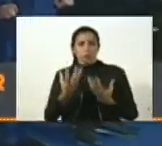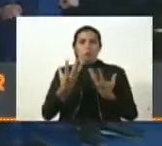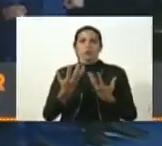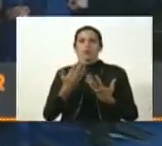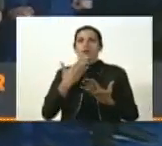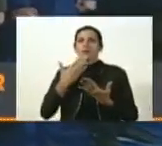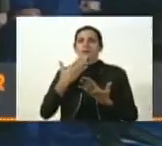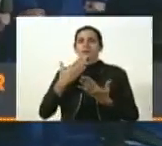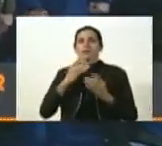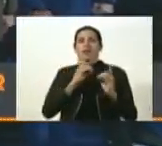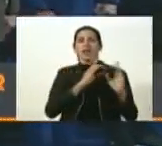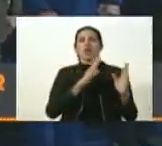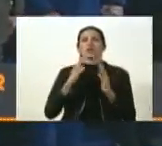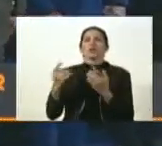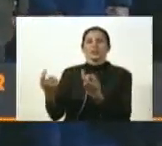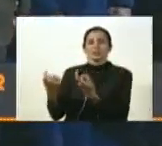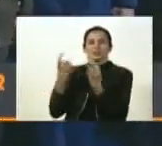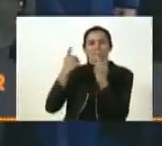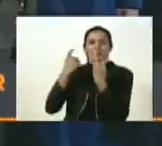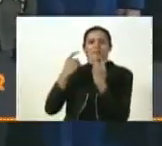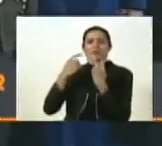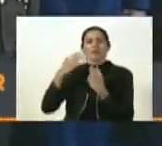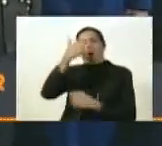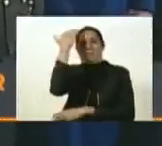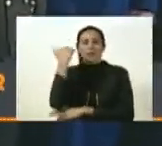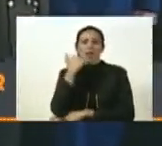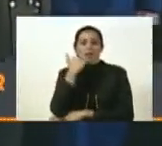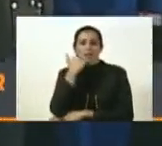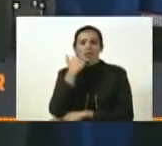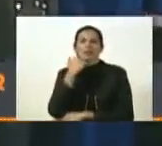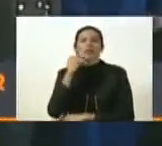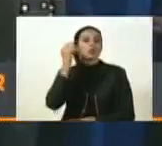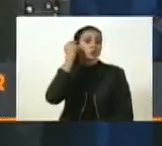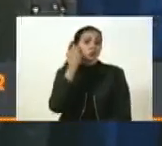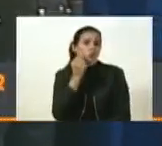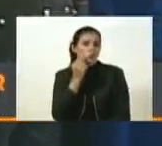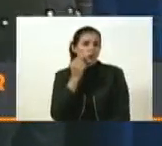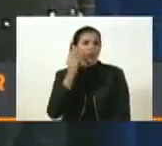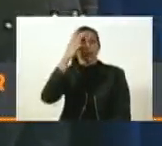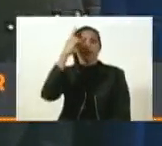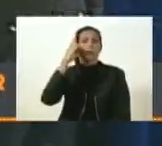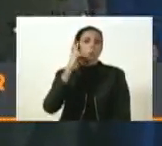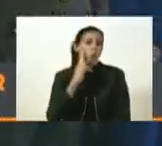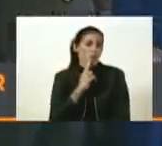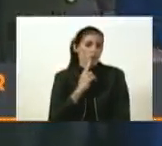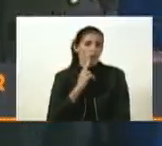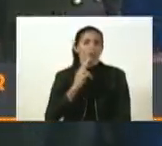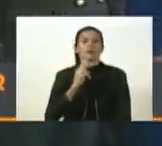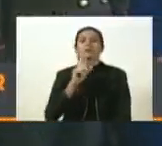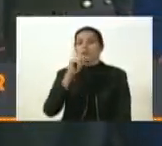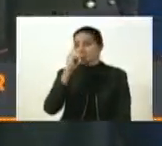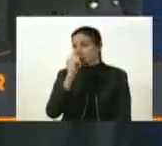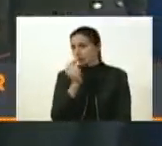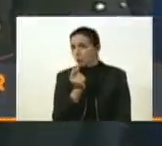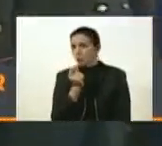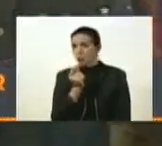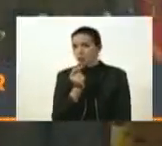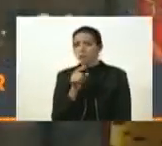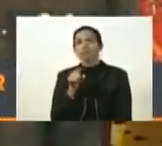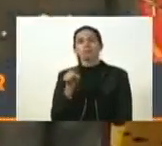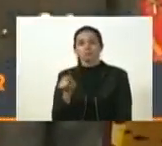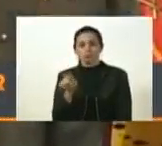libertadoras y humanistas de Francisco de Miranda, Antonio José de Sucre, Simón Bolívar y Ezequiel Zamora.